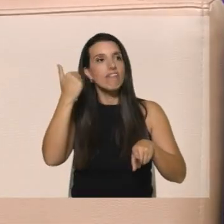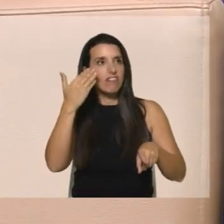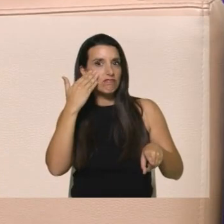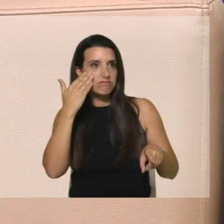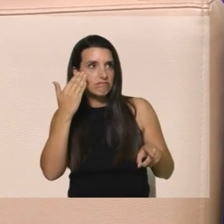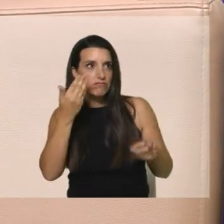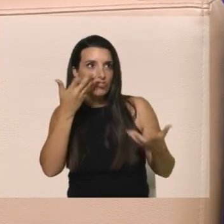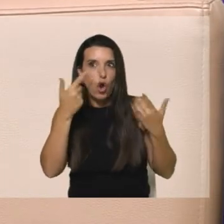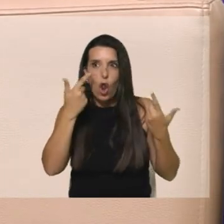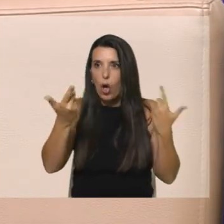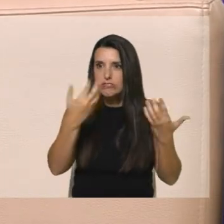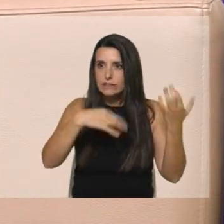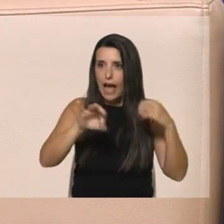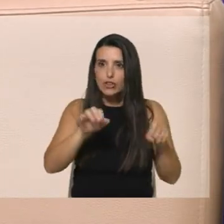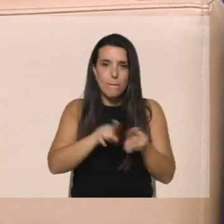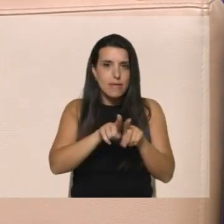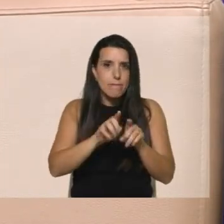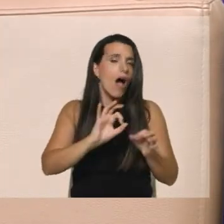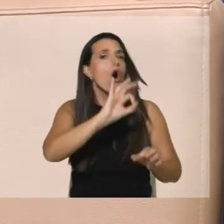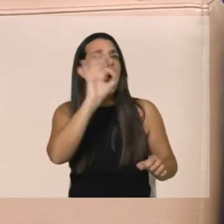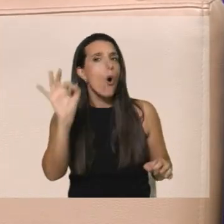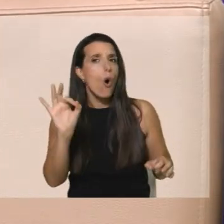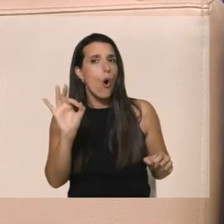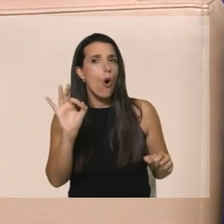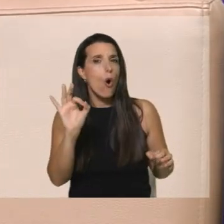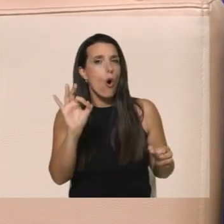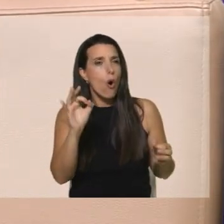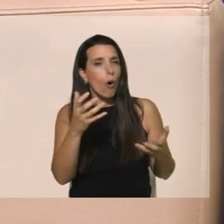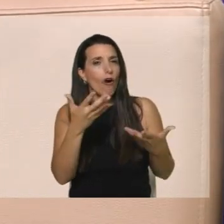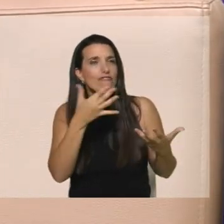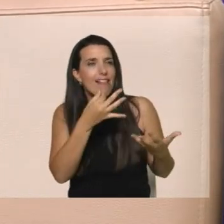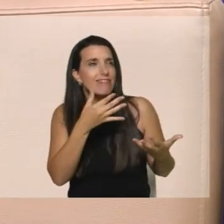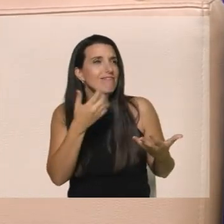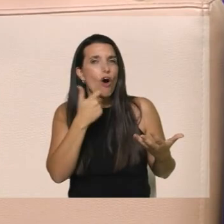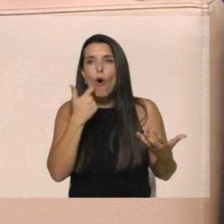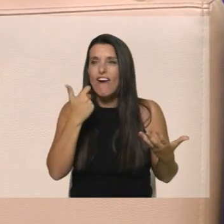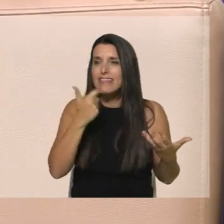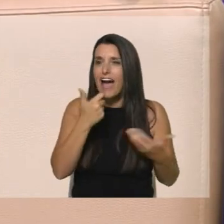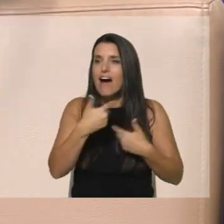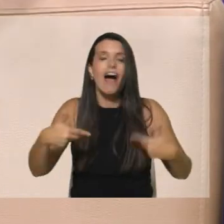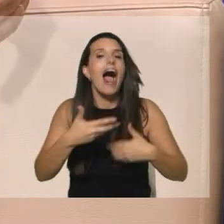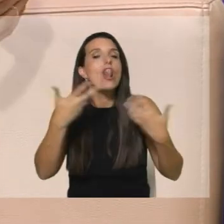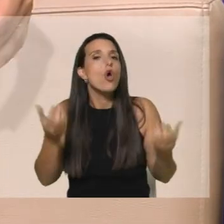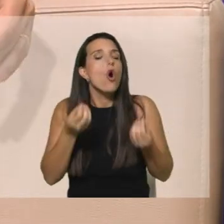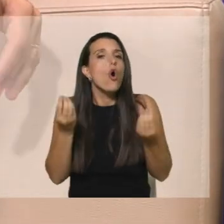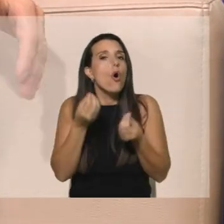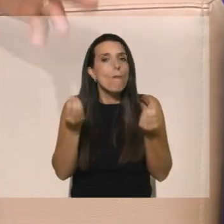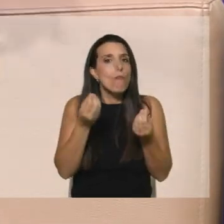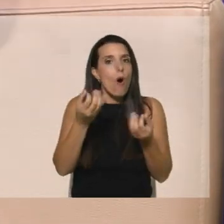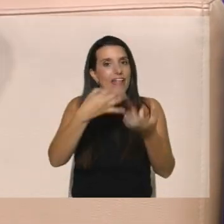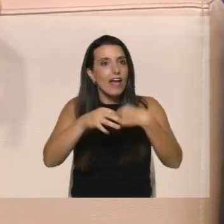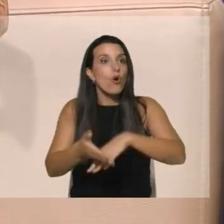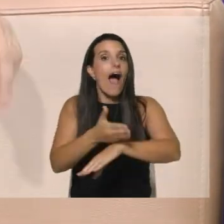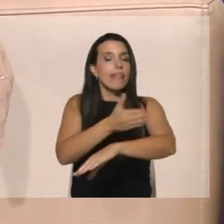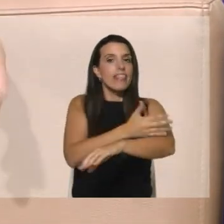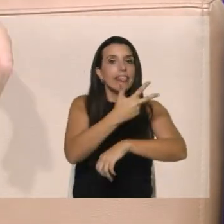tipo de capacidad? ¿Veías que era algo que faltaba? ¿Cómo veías previo a esta obra de teatro y a estos